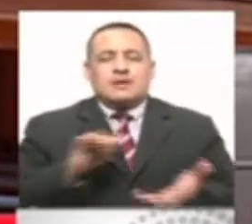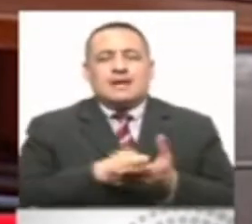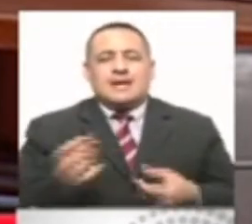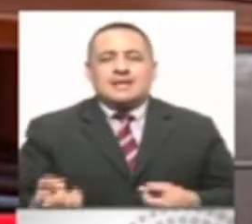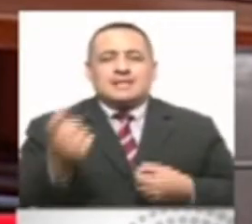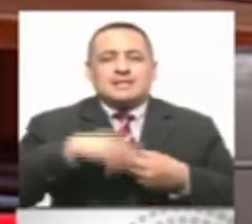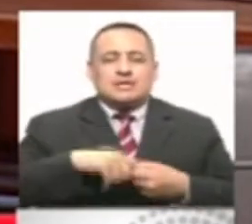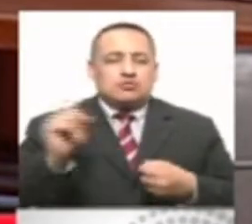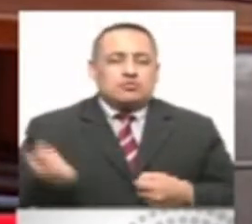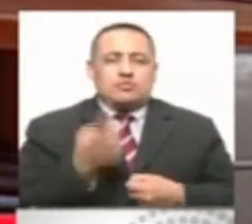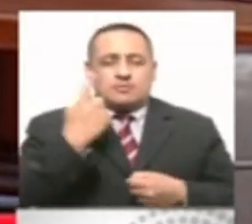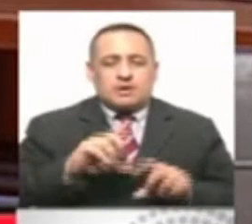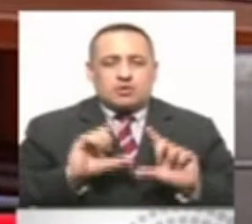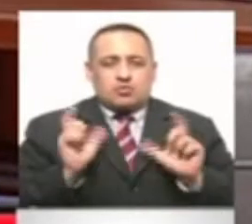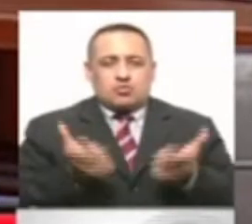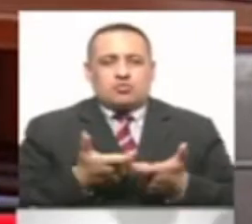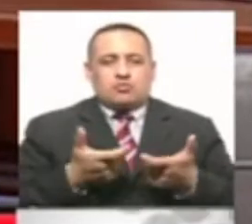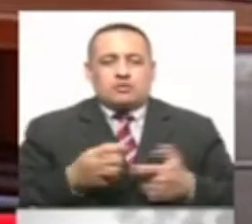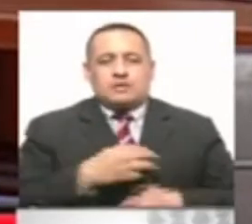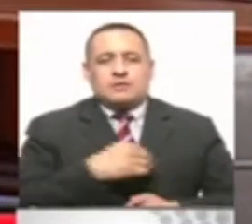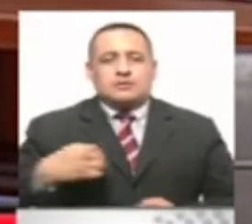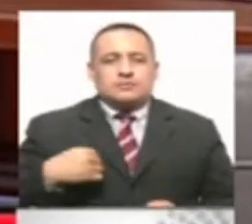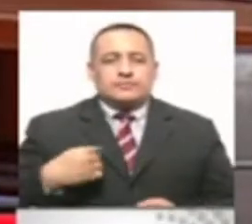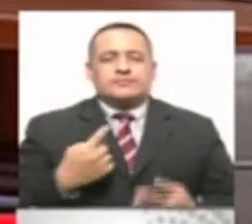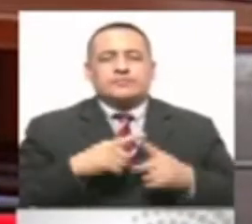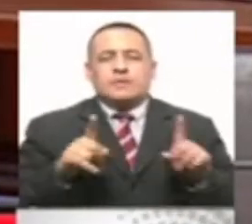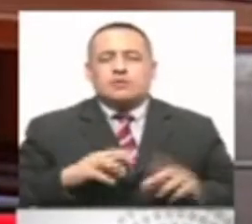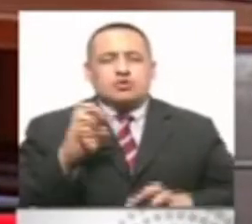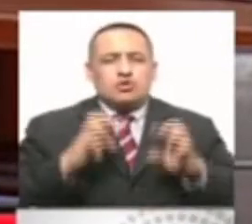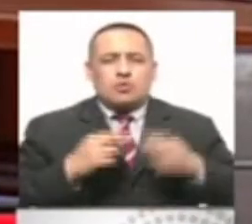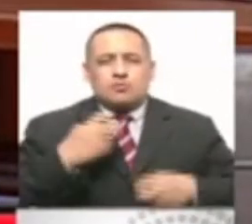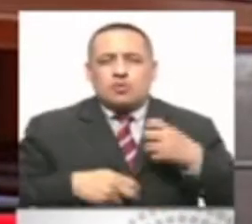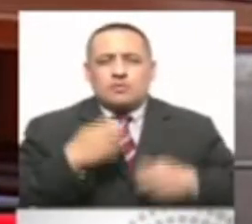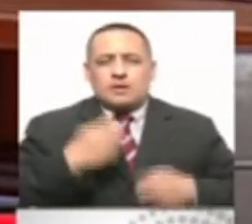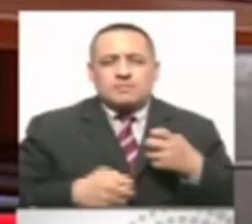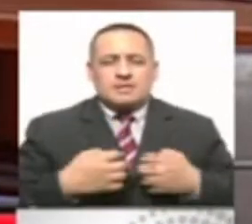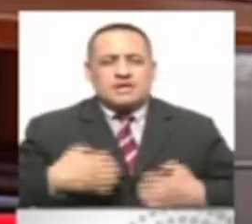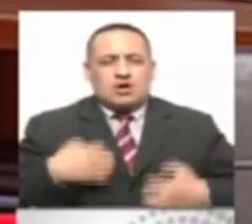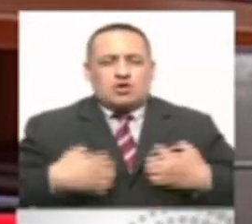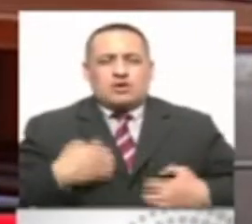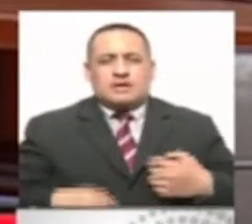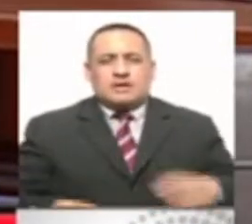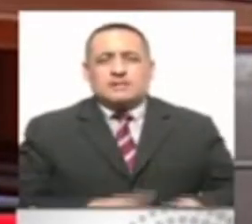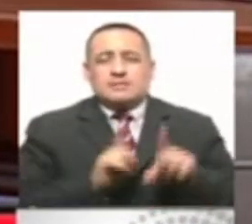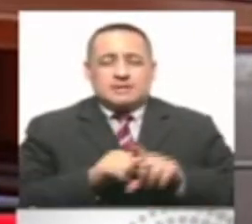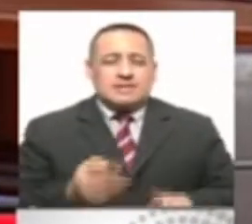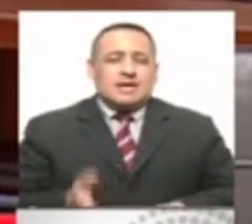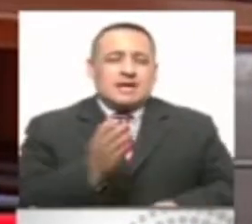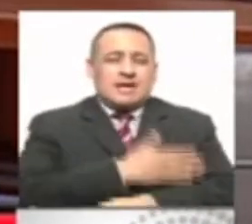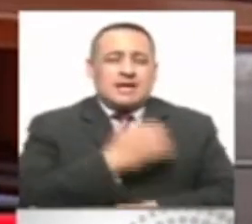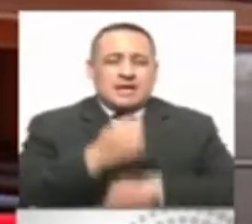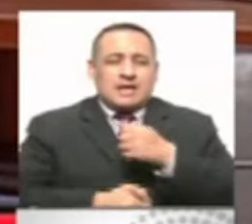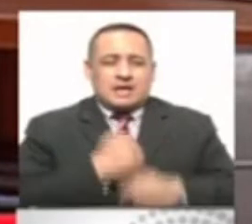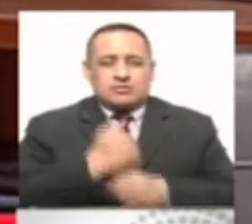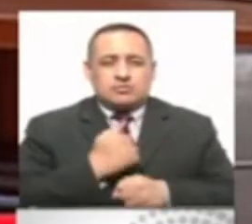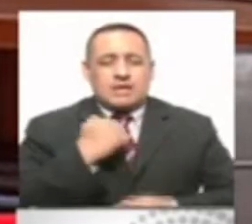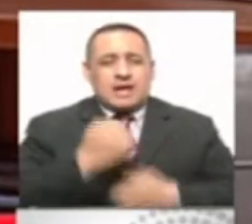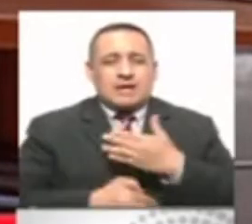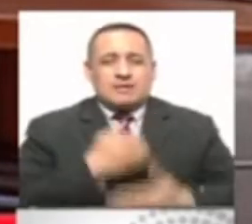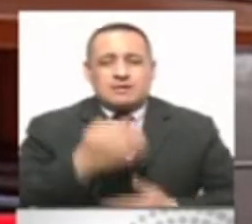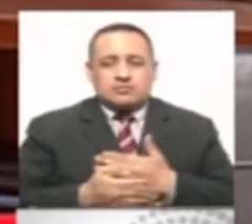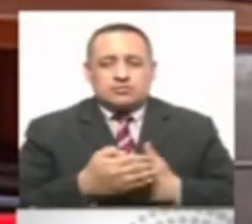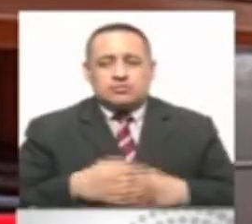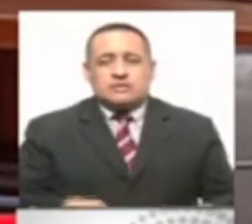integran su primer gabinete. Sin disimulo y con arrogancia, desde ese momento se puso en marcha